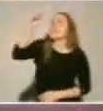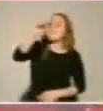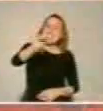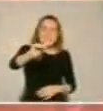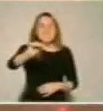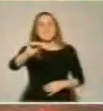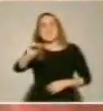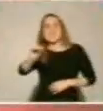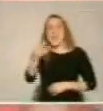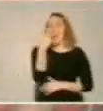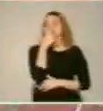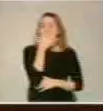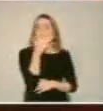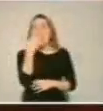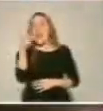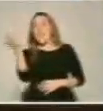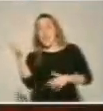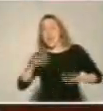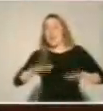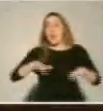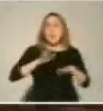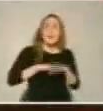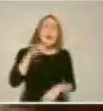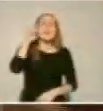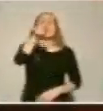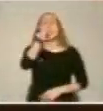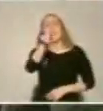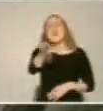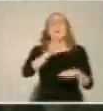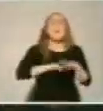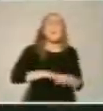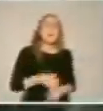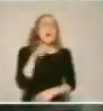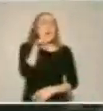más. Diablos locos en carnaval para ti, para hacerte